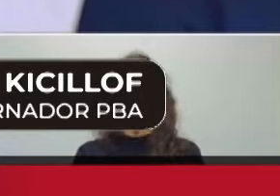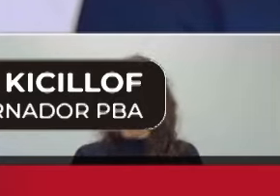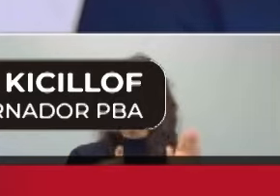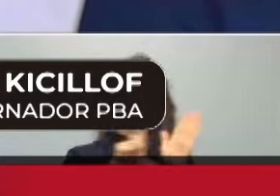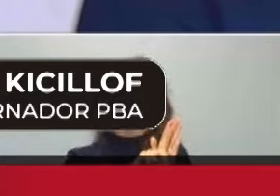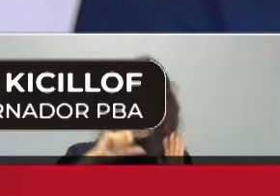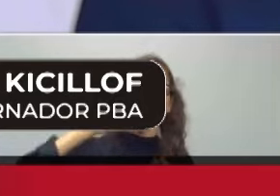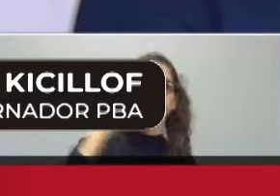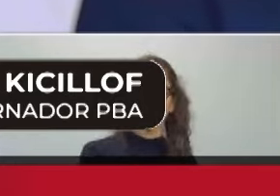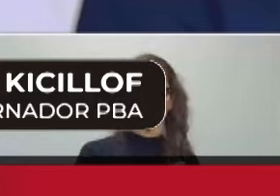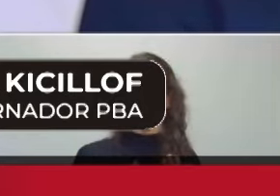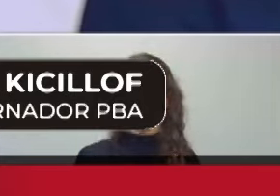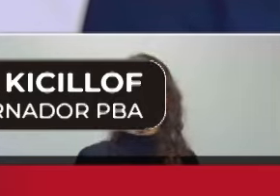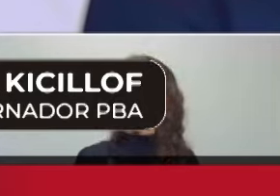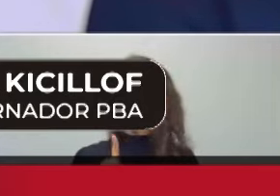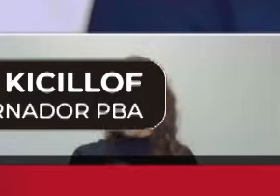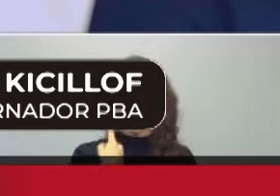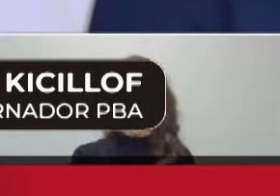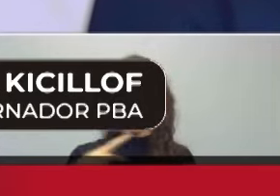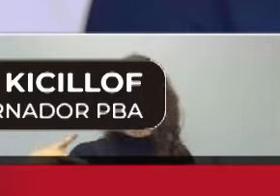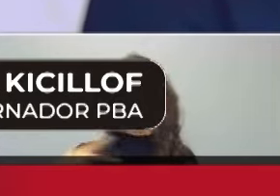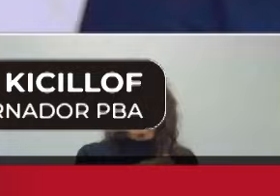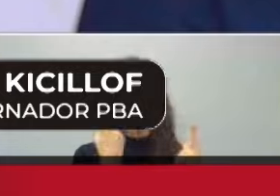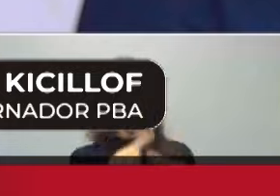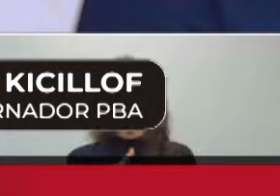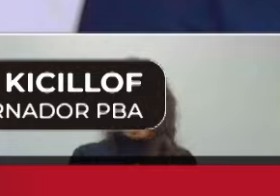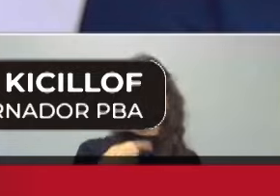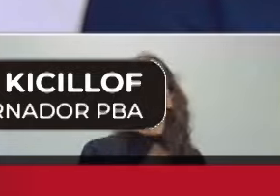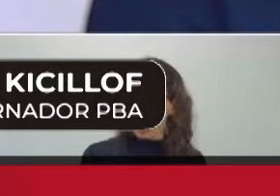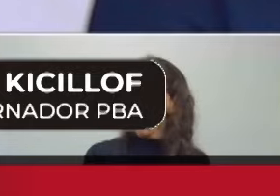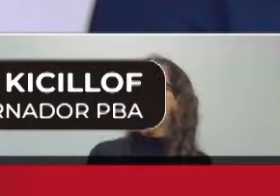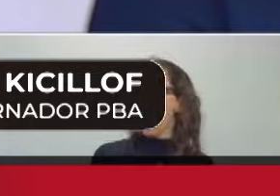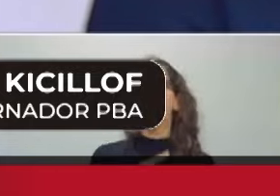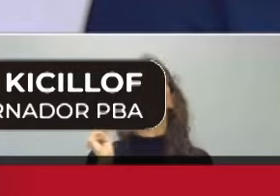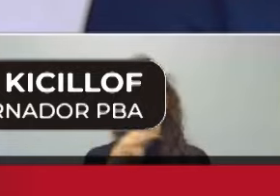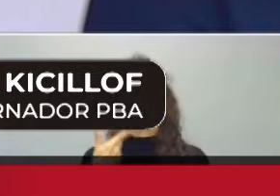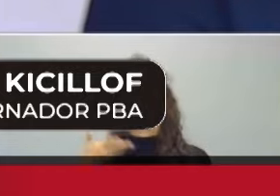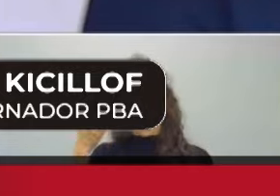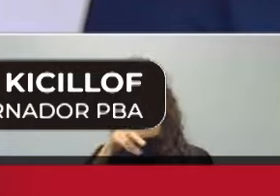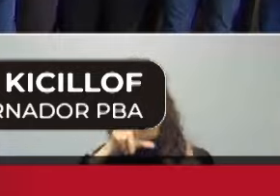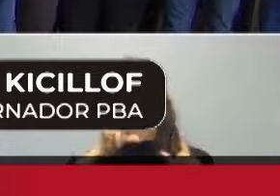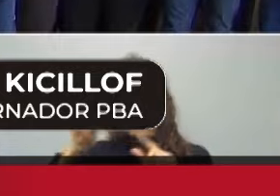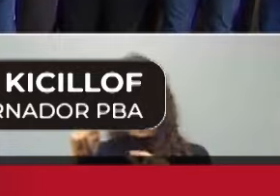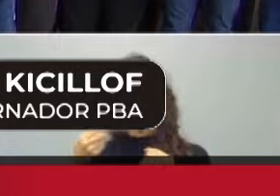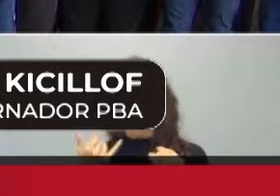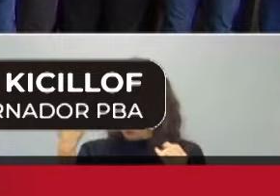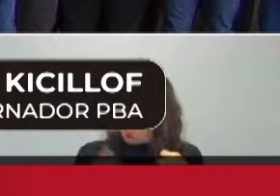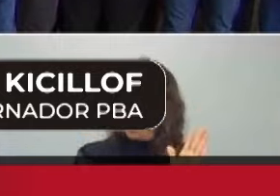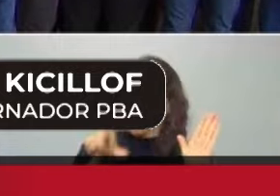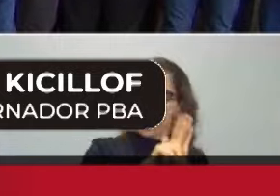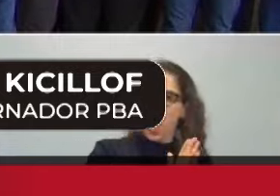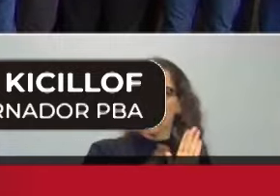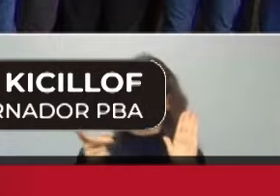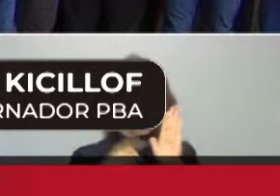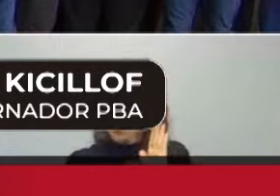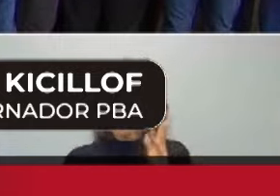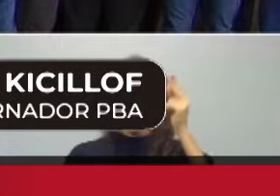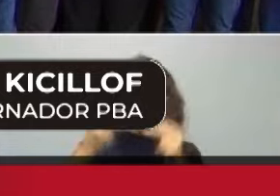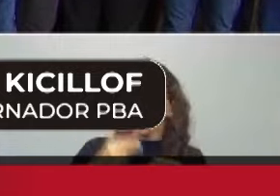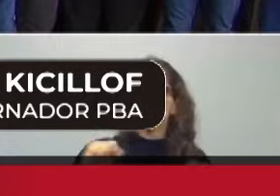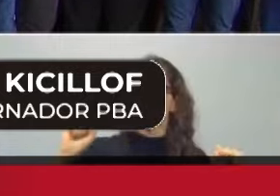recursos de corte de fondos. Por eso fuimos a reclamarlo, porque tenemos las normas, las leyes, los